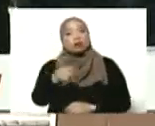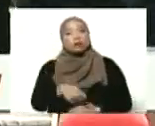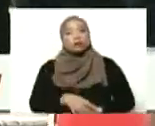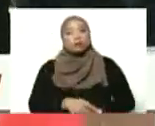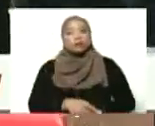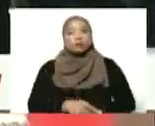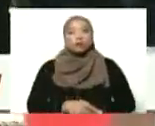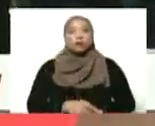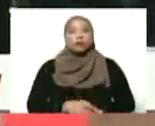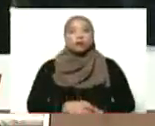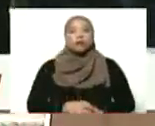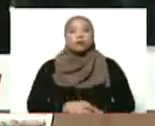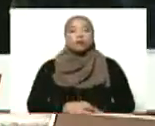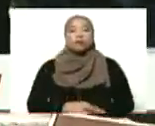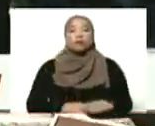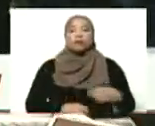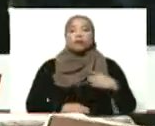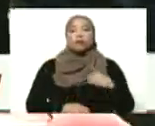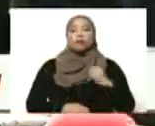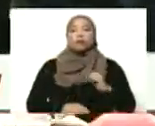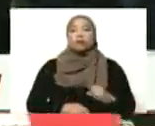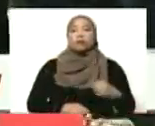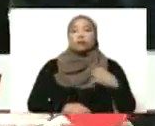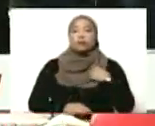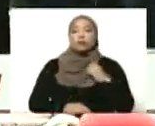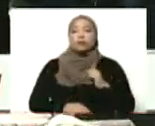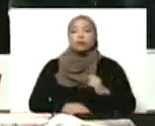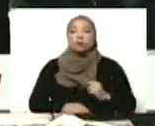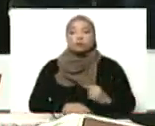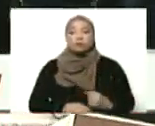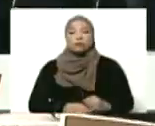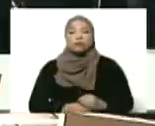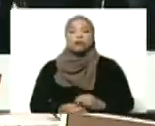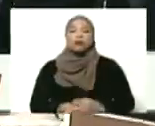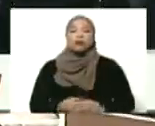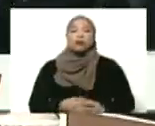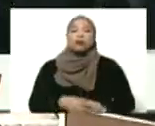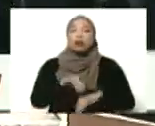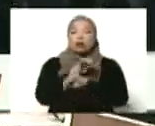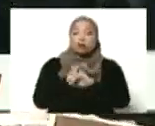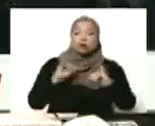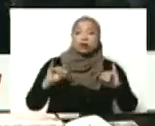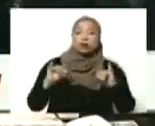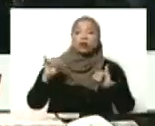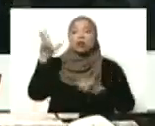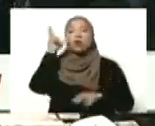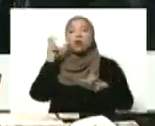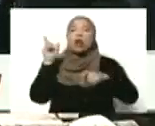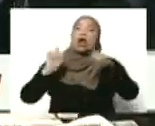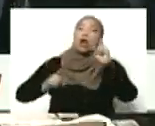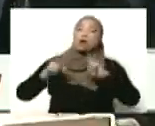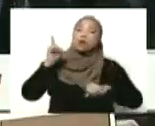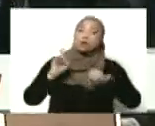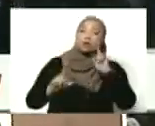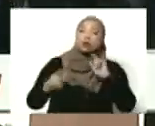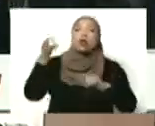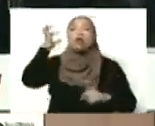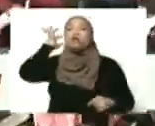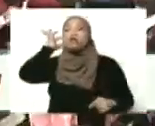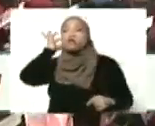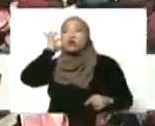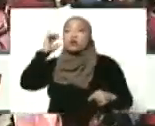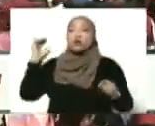los le damos todo. Y al final terminamos descuidando algunas cosas. Por eso la mujer es